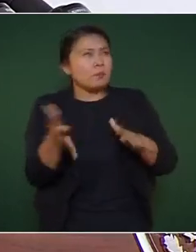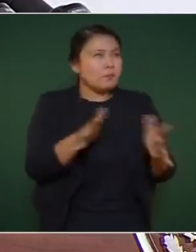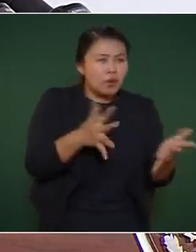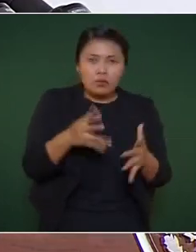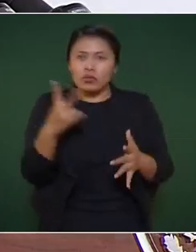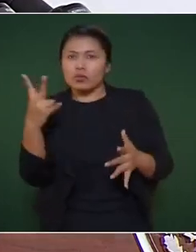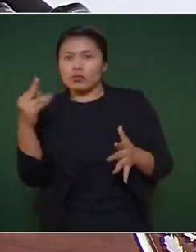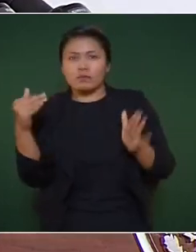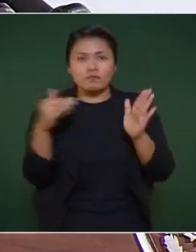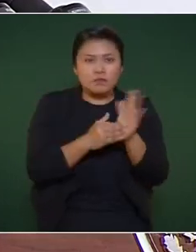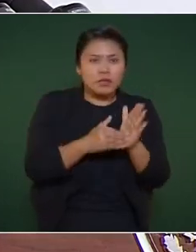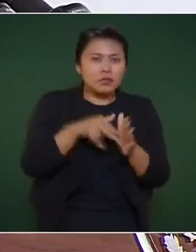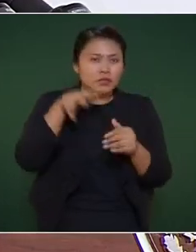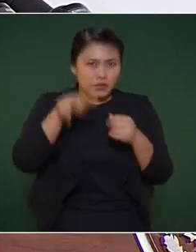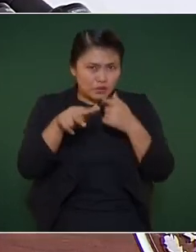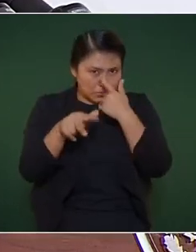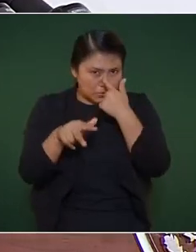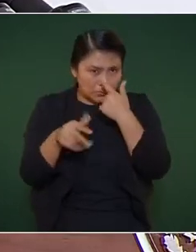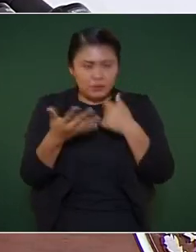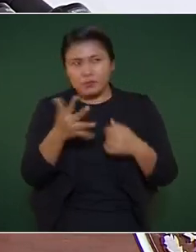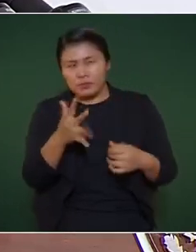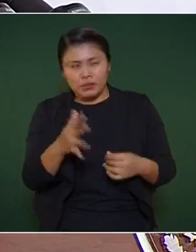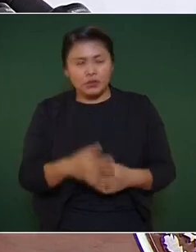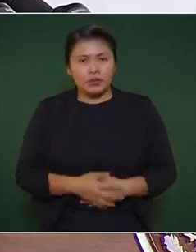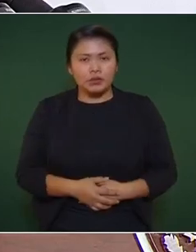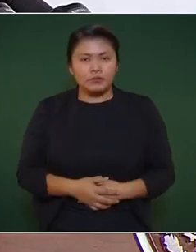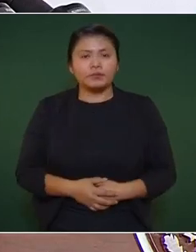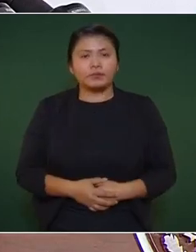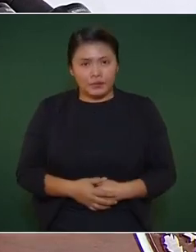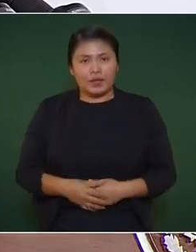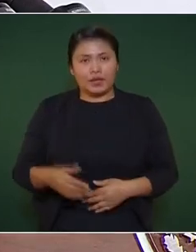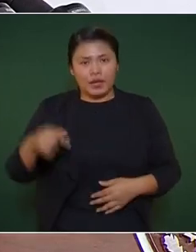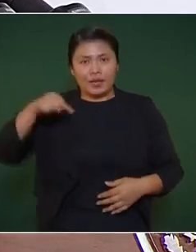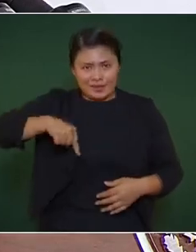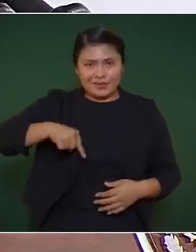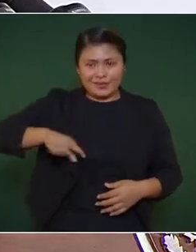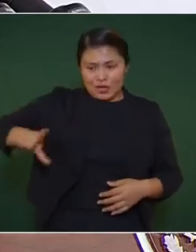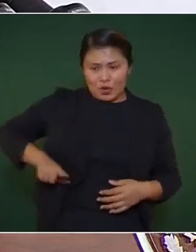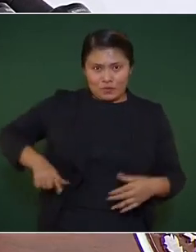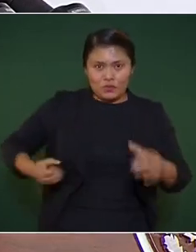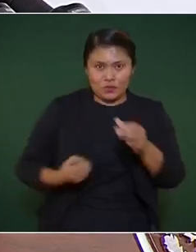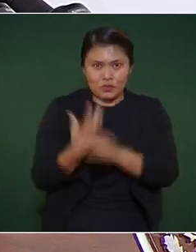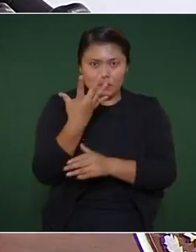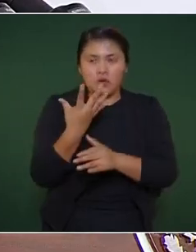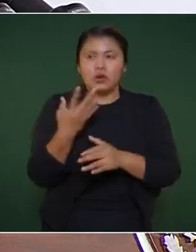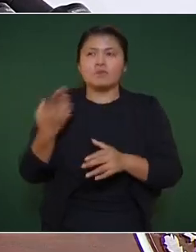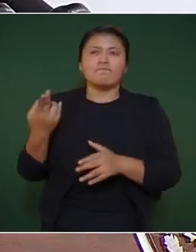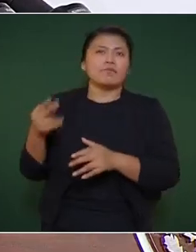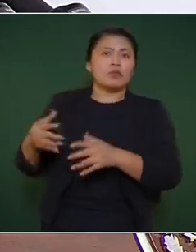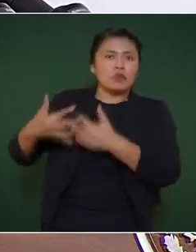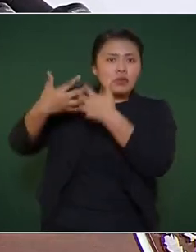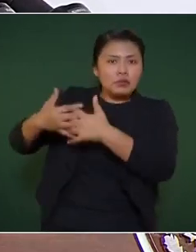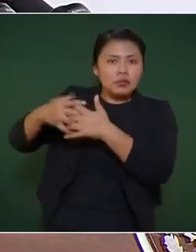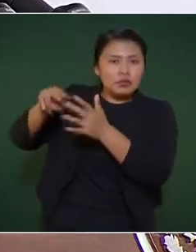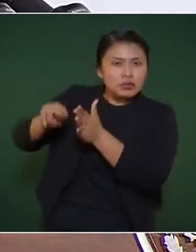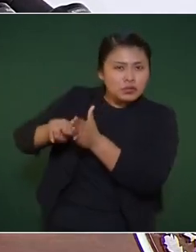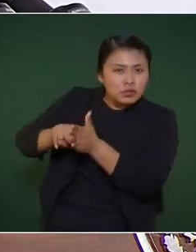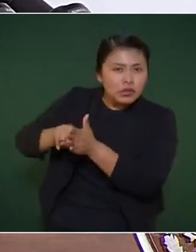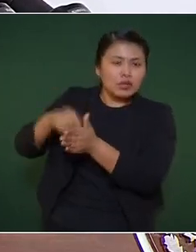2018, antes de que llegara el actual gobierno, se firmó con una empresa